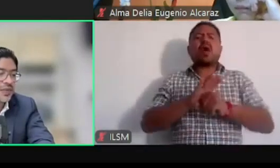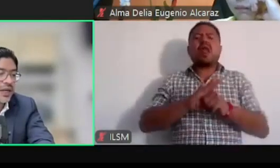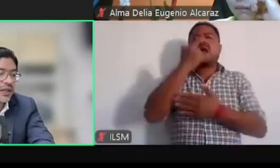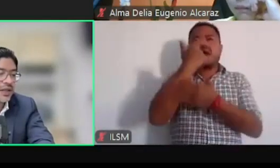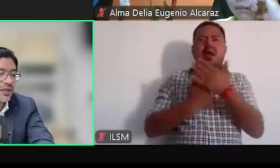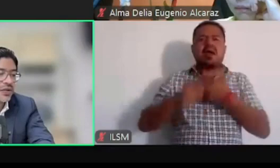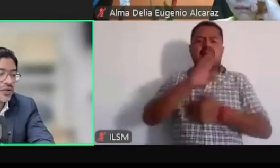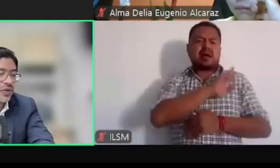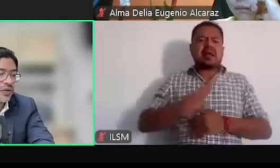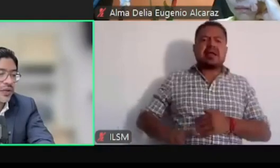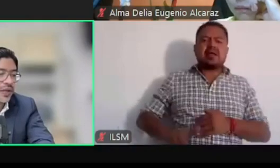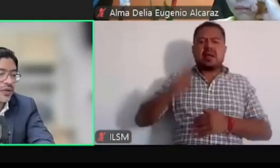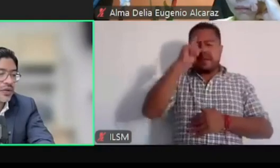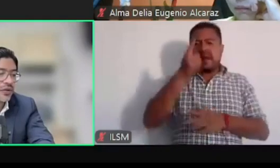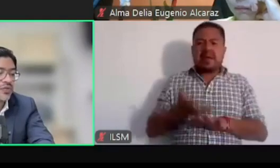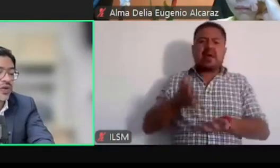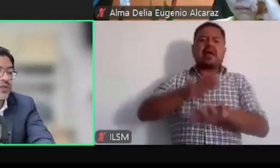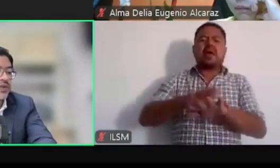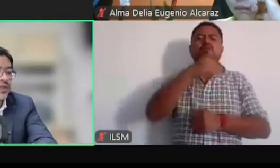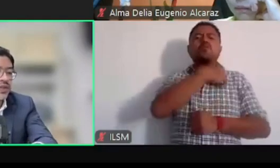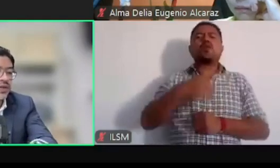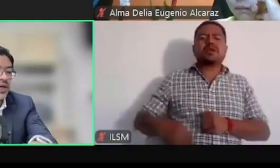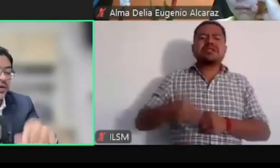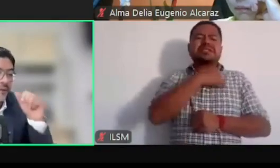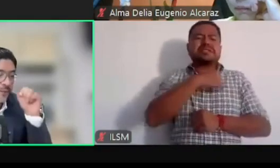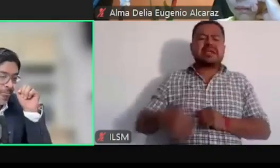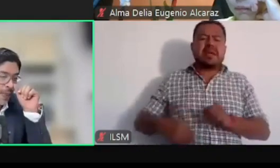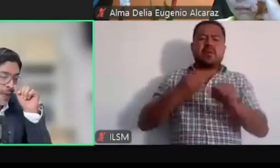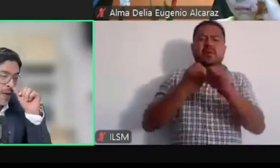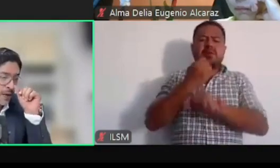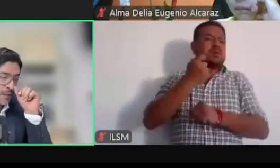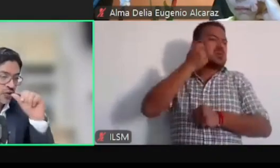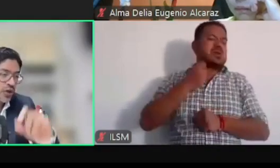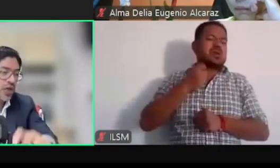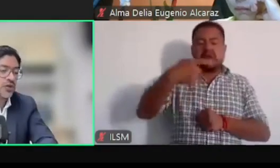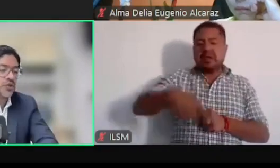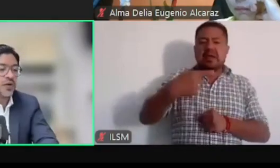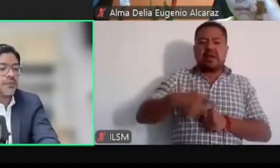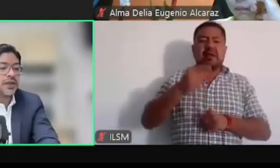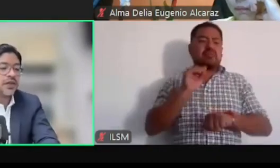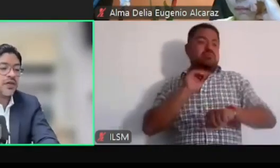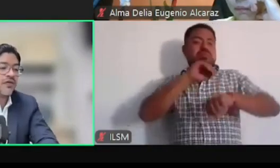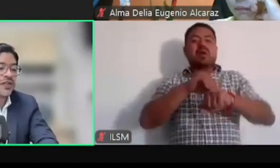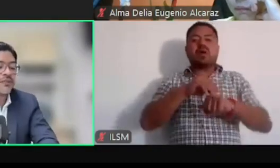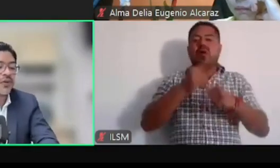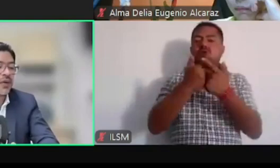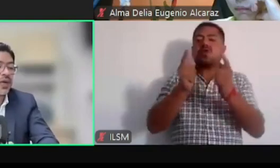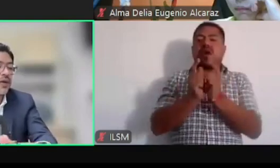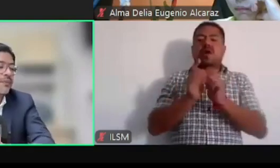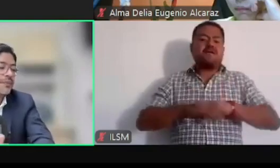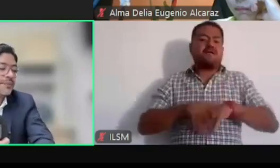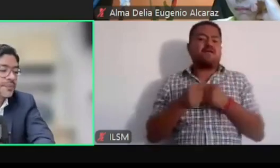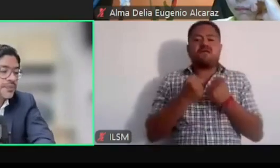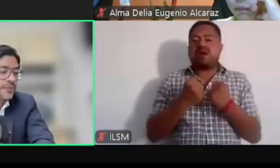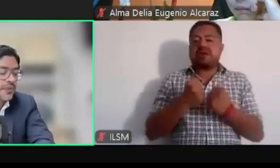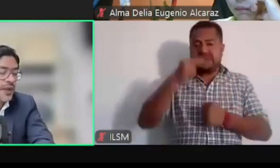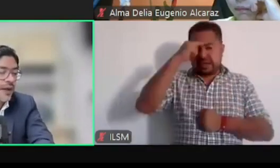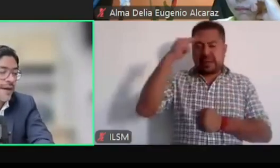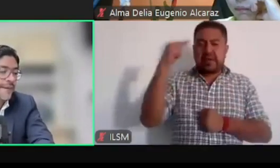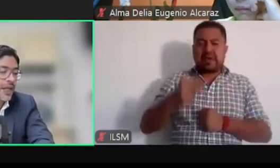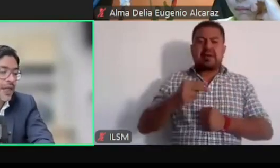Urías para la integración de los ayuntamientos en los municipios del estado de Guerrero postulados por el partido fuerza por